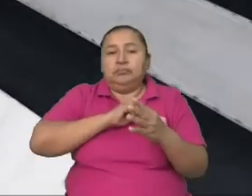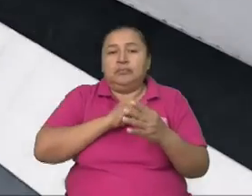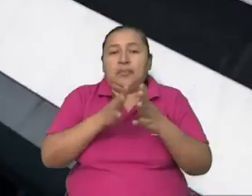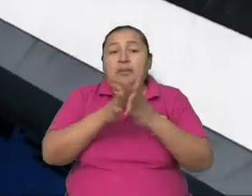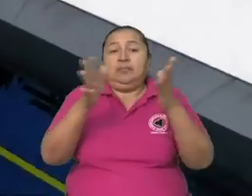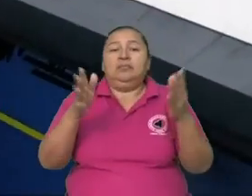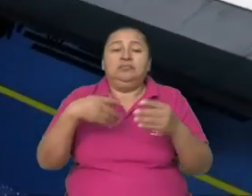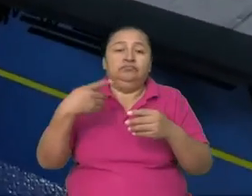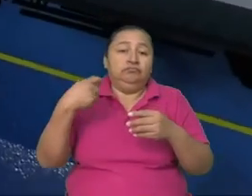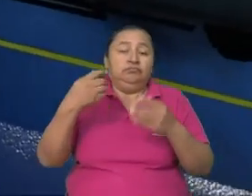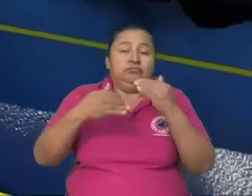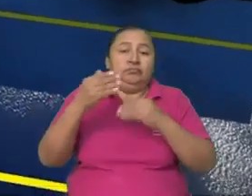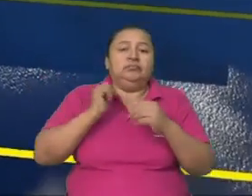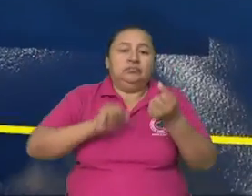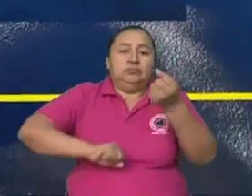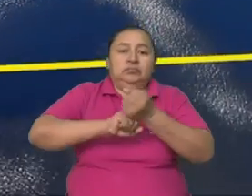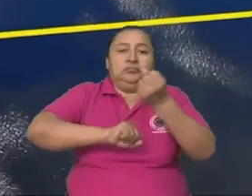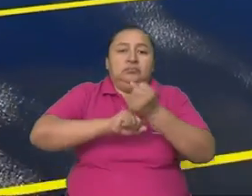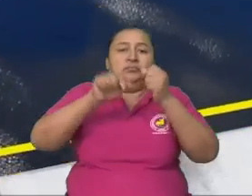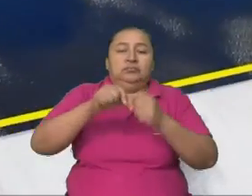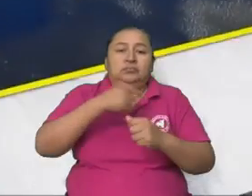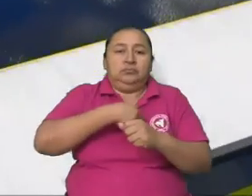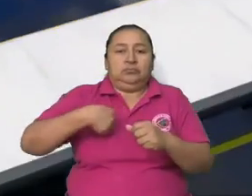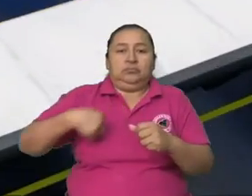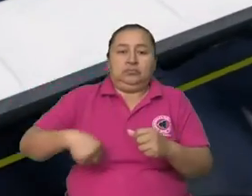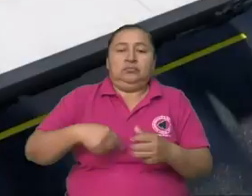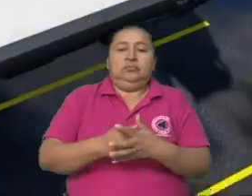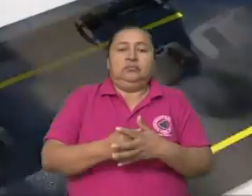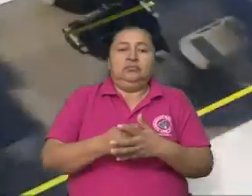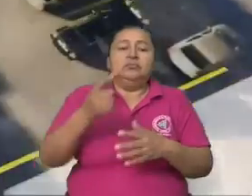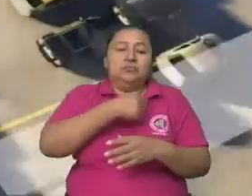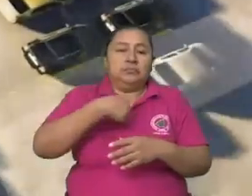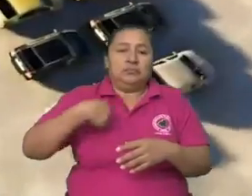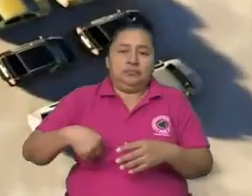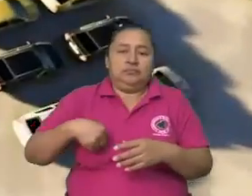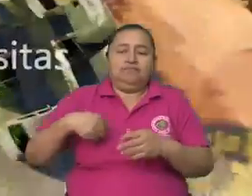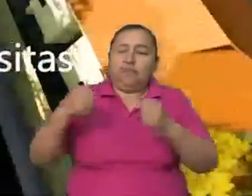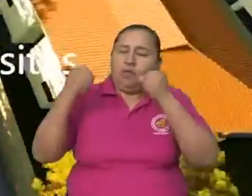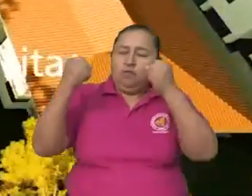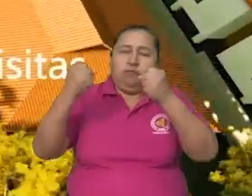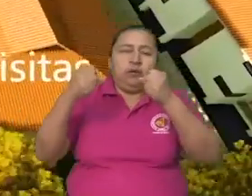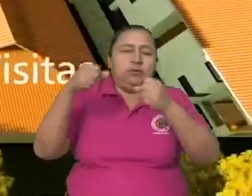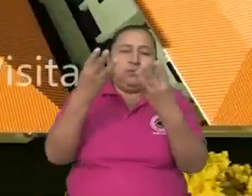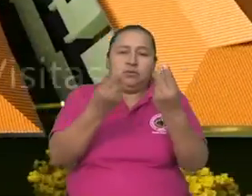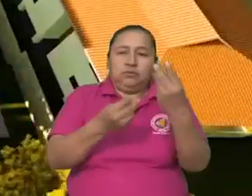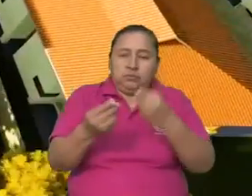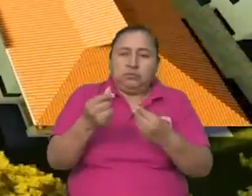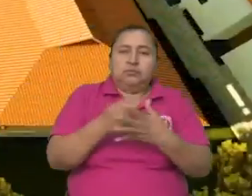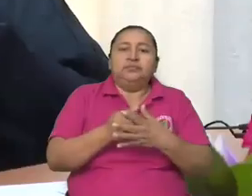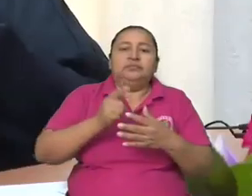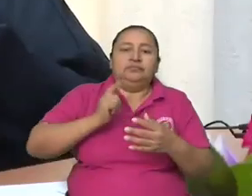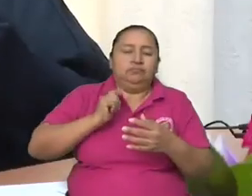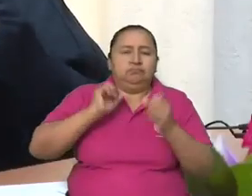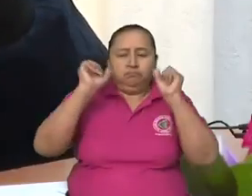grande, como es el apoyo de China. China es un imperio económico que tiene